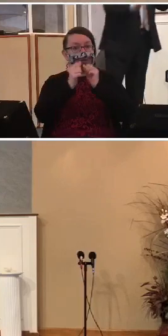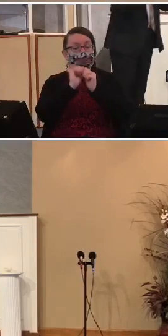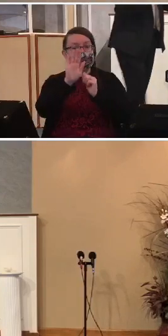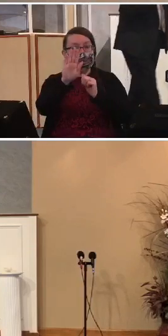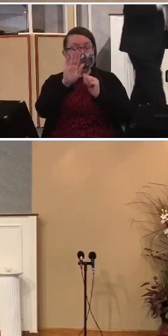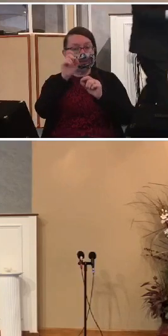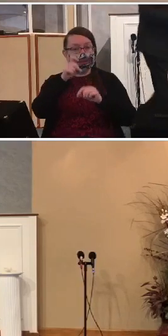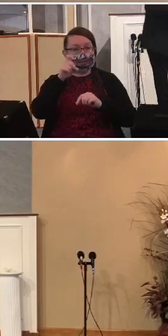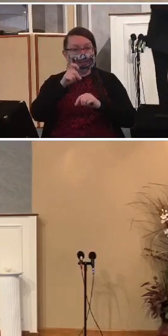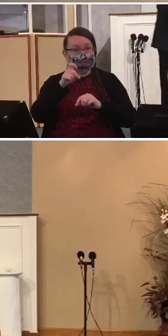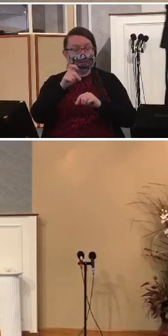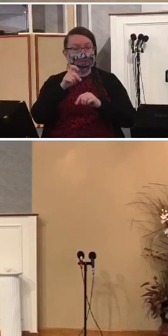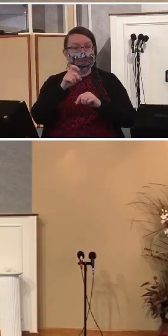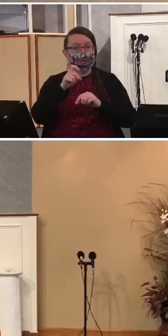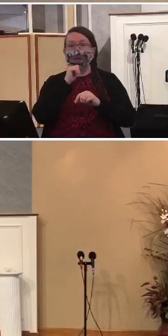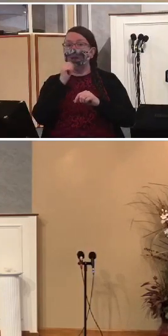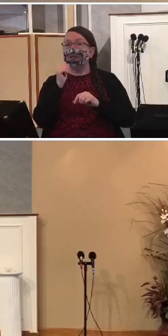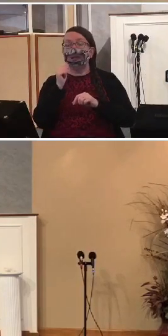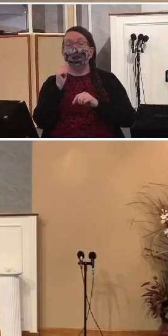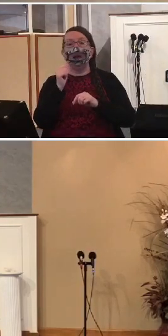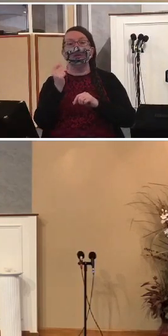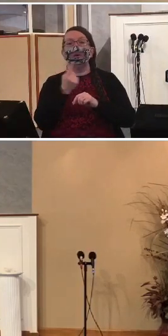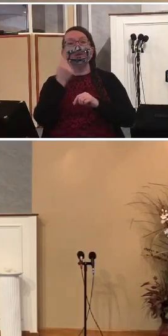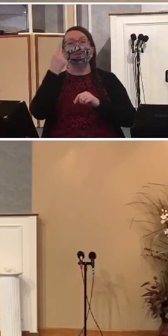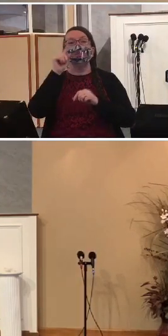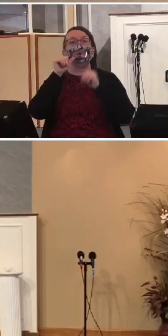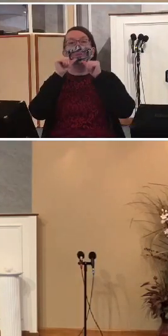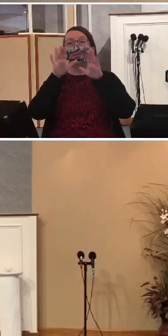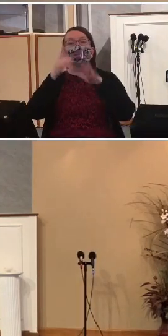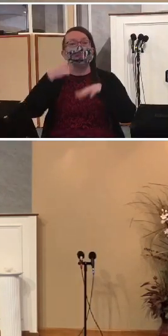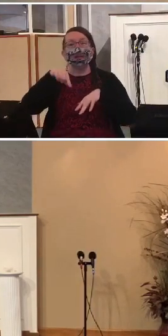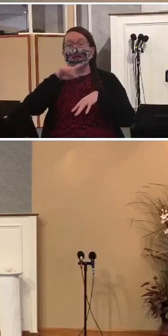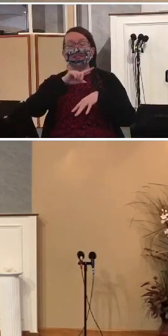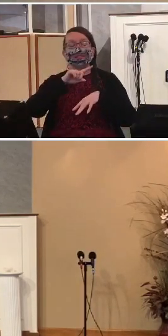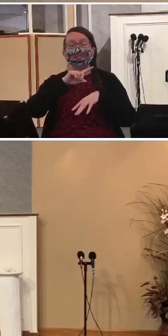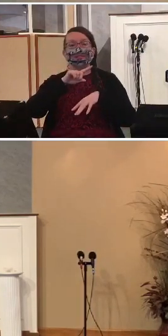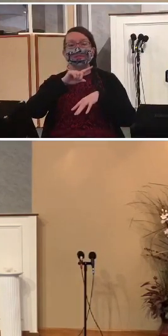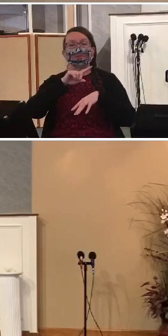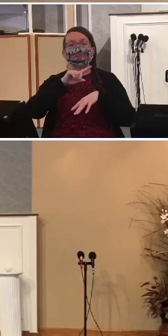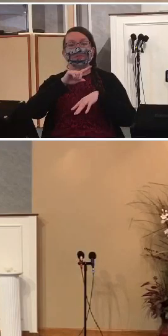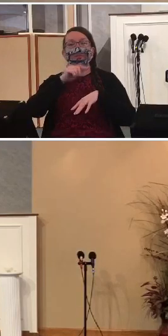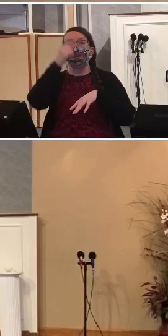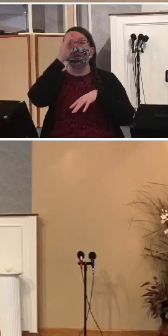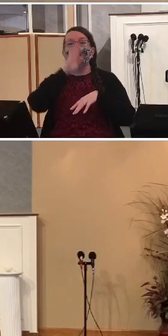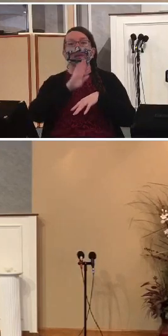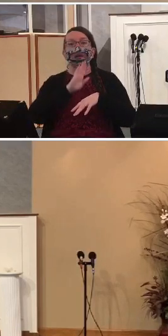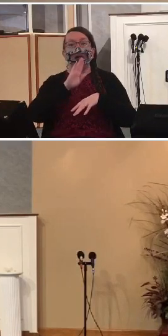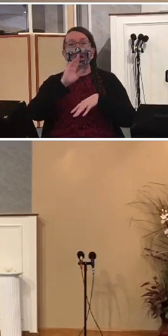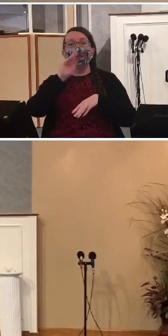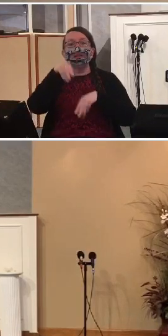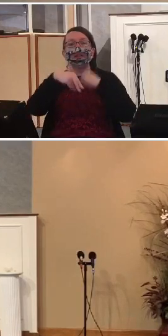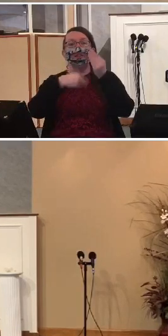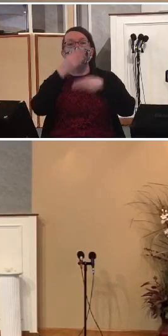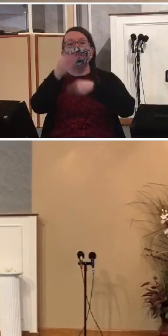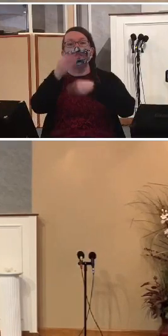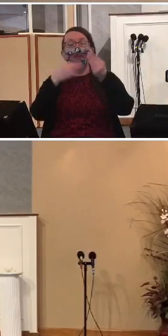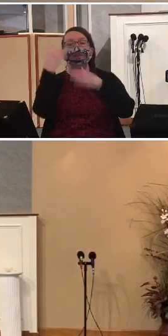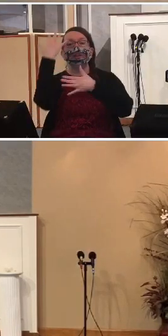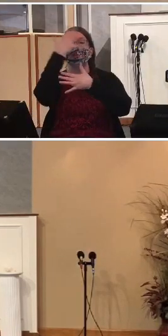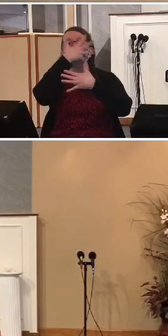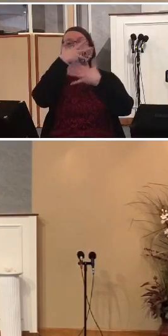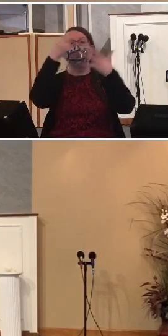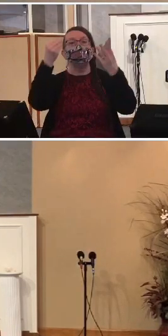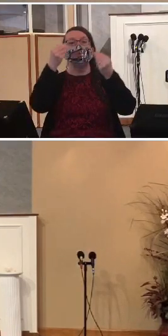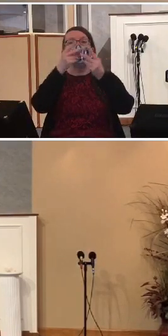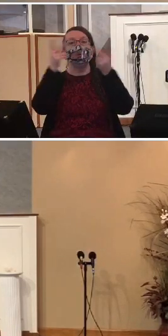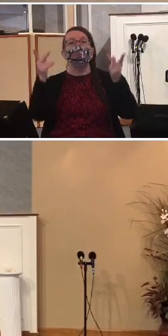conectó con tus necesidades, pero no era solamente para llenarnos. ¿Por qué Dios nos está dando